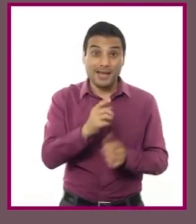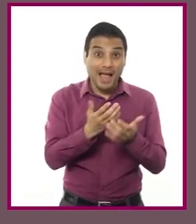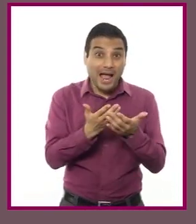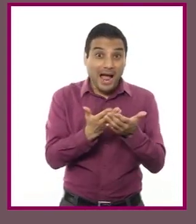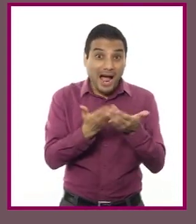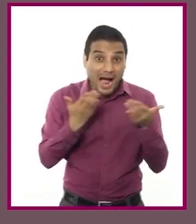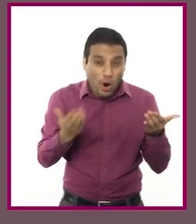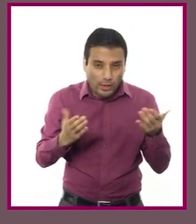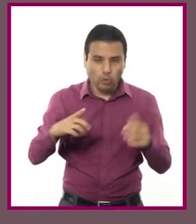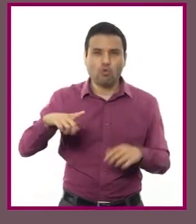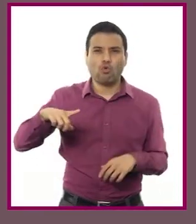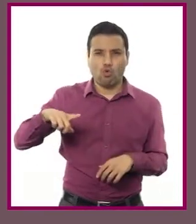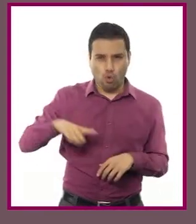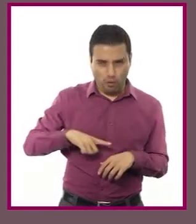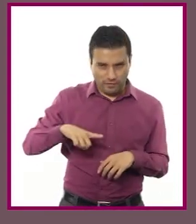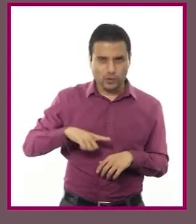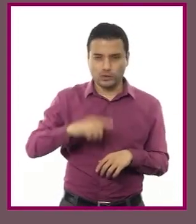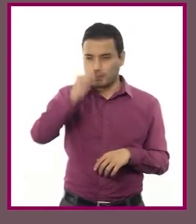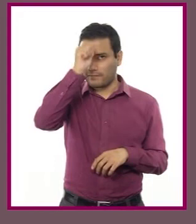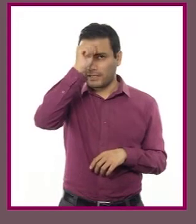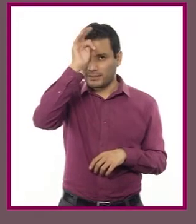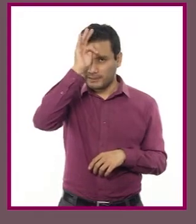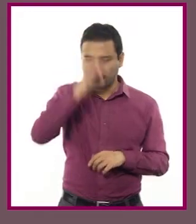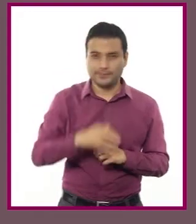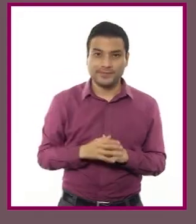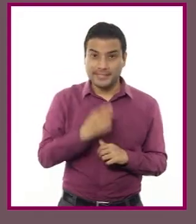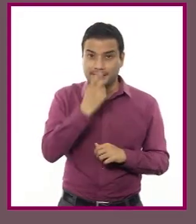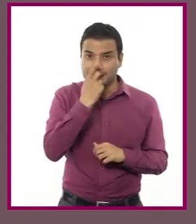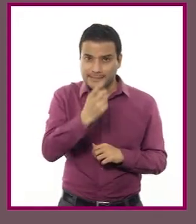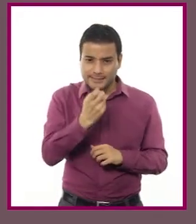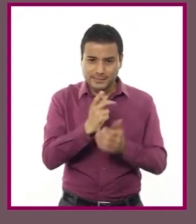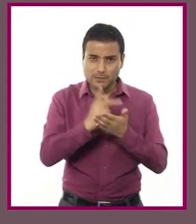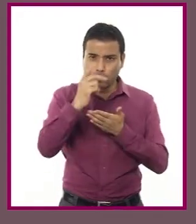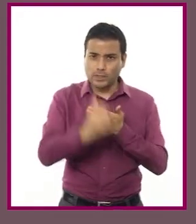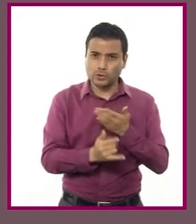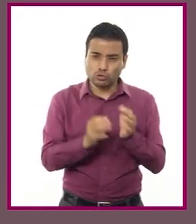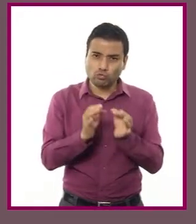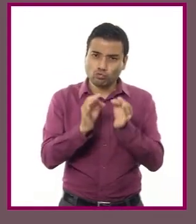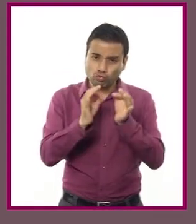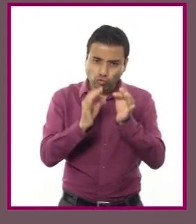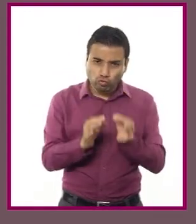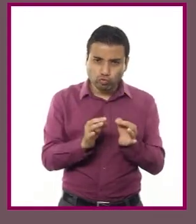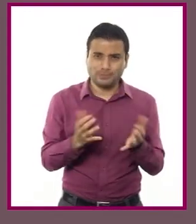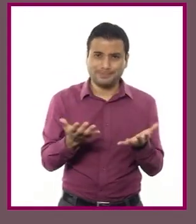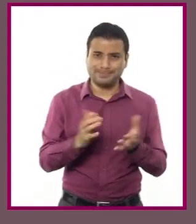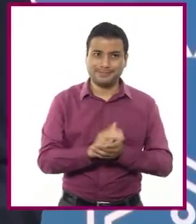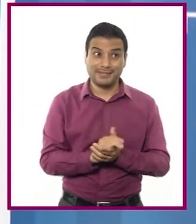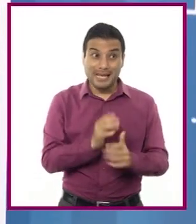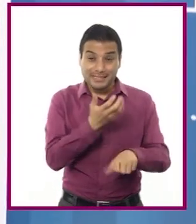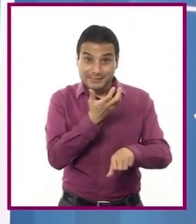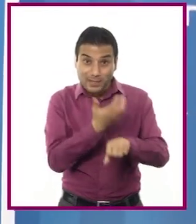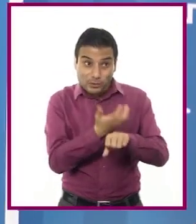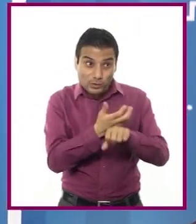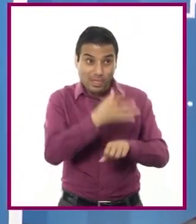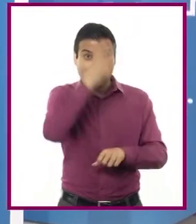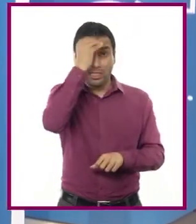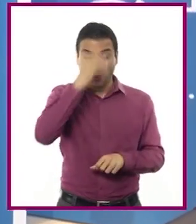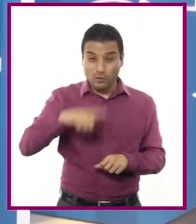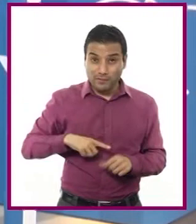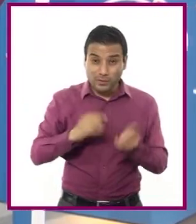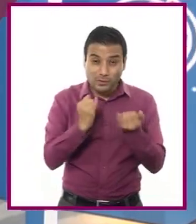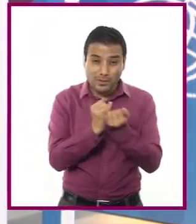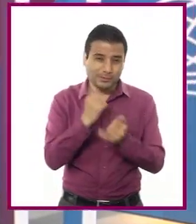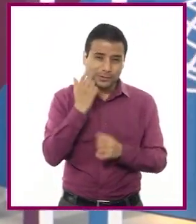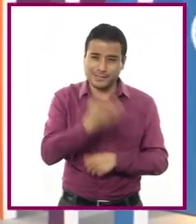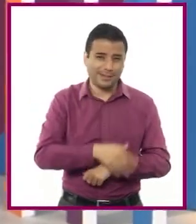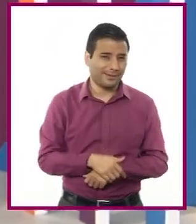varios gobiernos de Medio Oriente y de Afganistán defienden estos proyectos de vida antes que los occidentales. ¿Qué pasaba